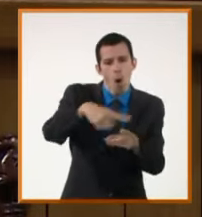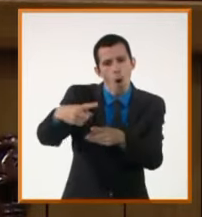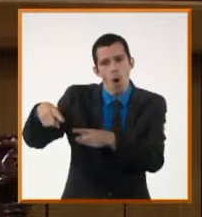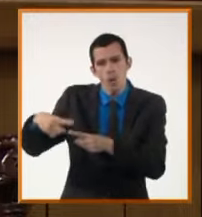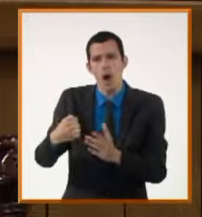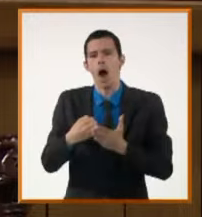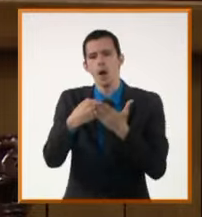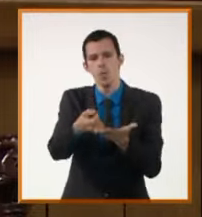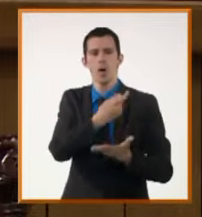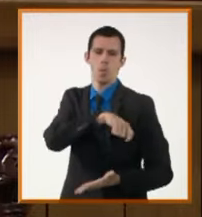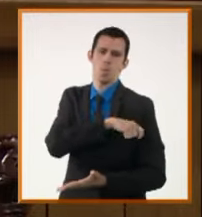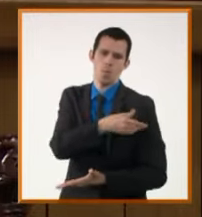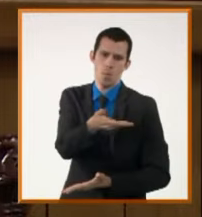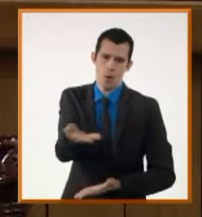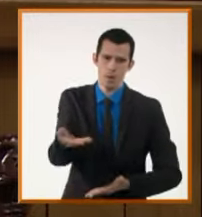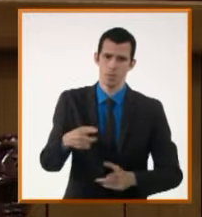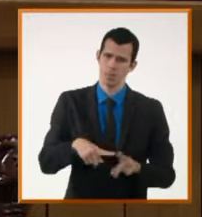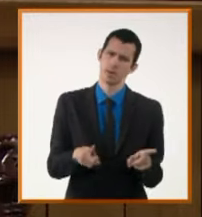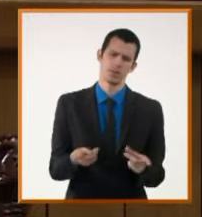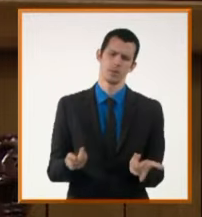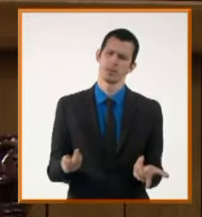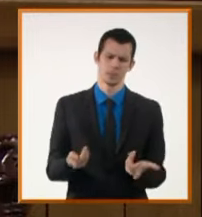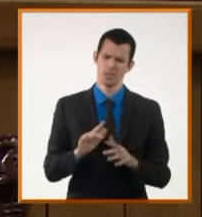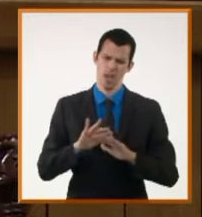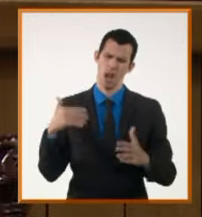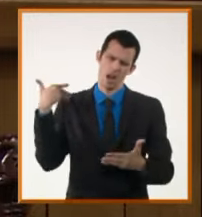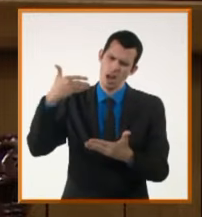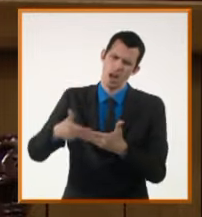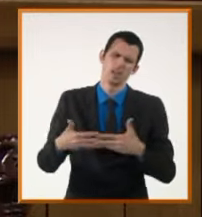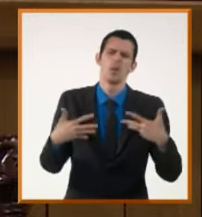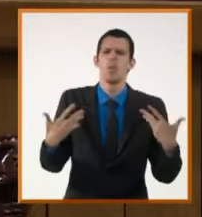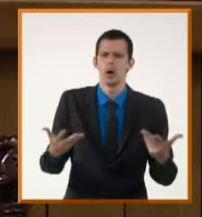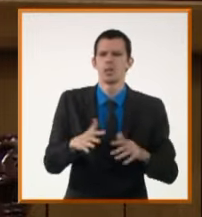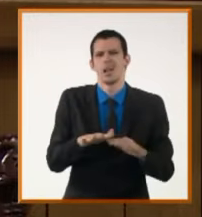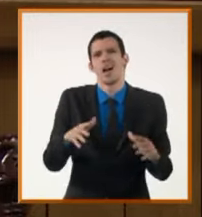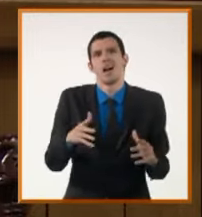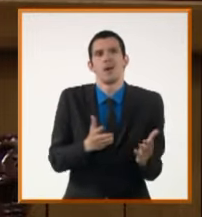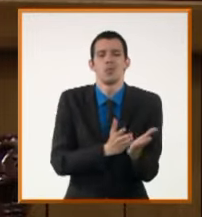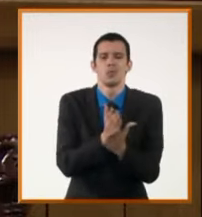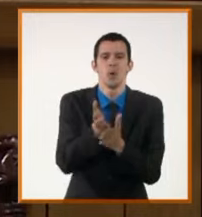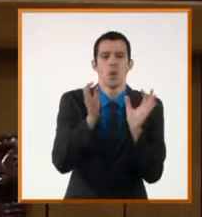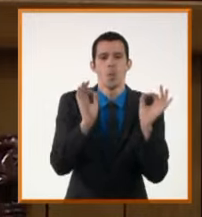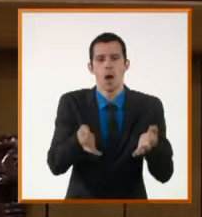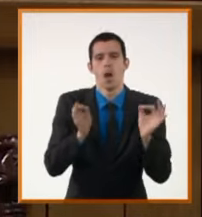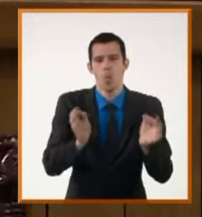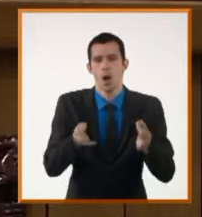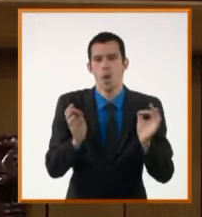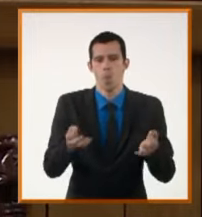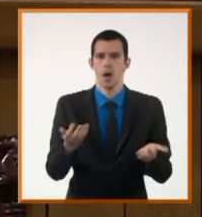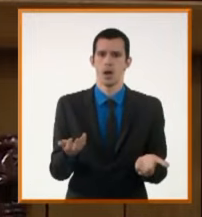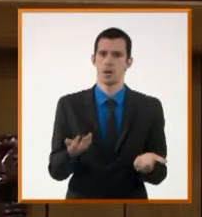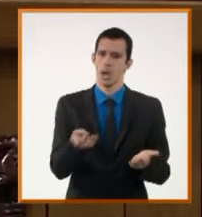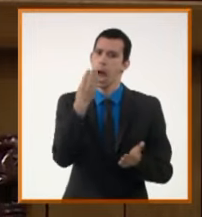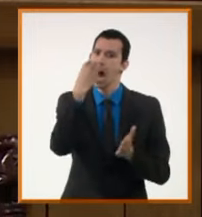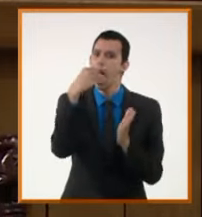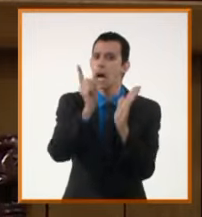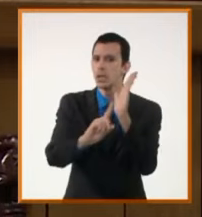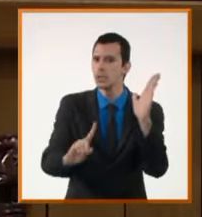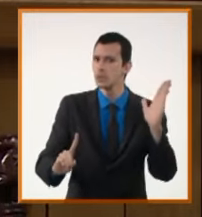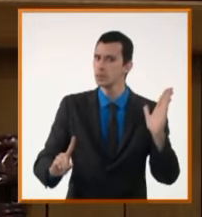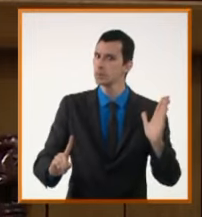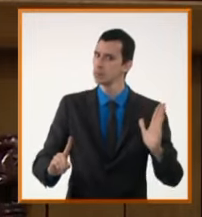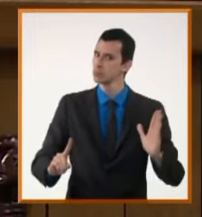seguir subsidiando el derroche en cuanto al consumo de la energía eléctrica.